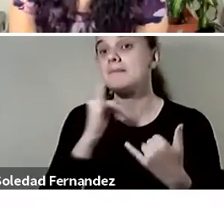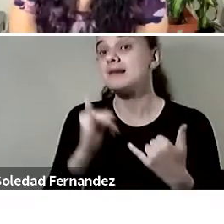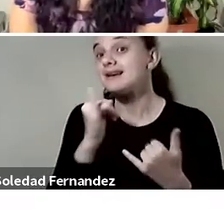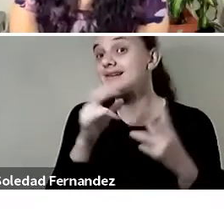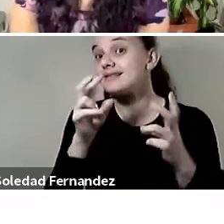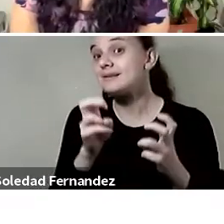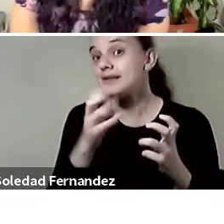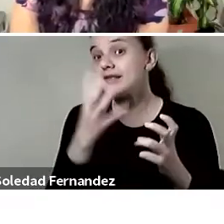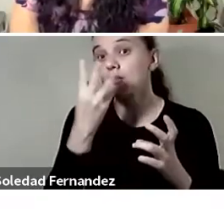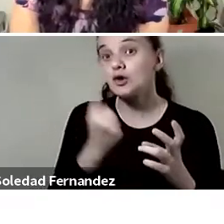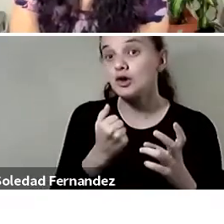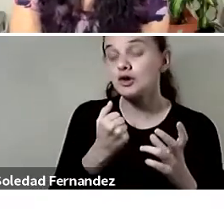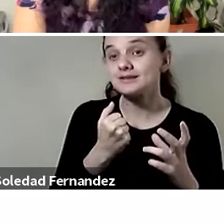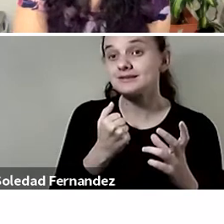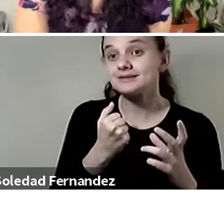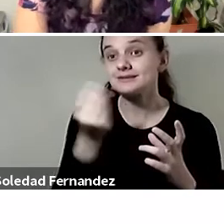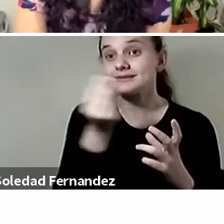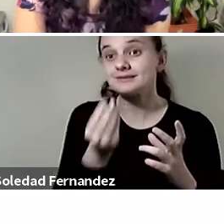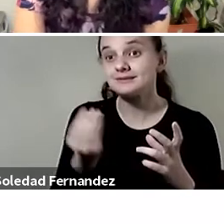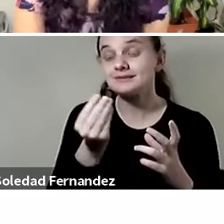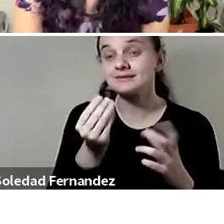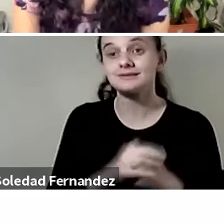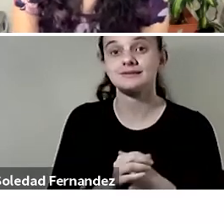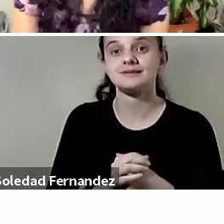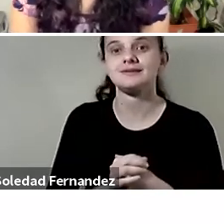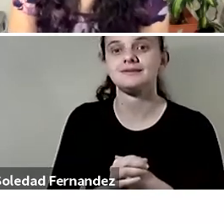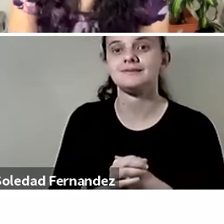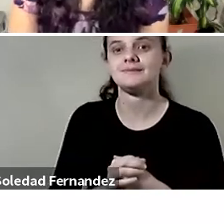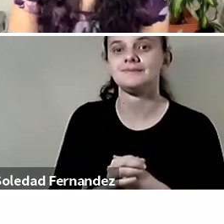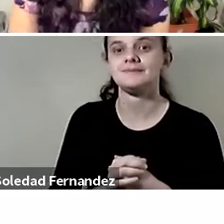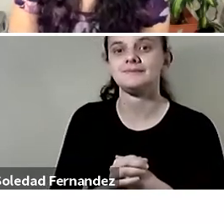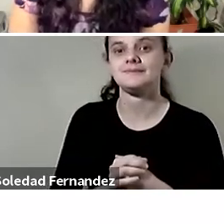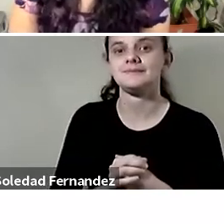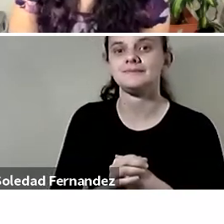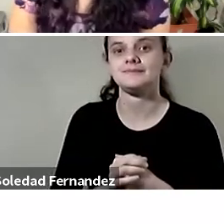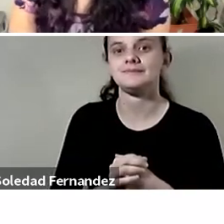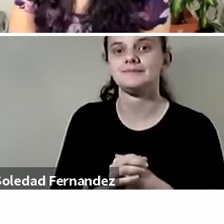percepción. Entonces, Pipi, si querés explicar lo de los patrones y los colores.